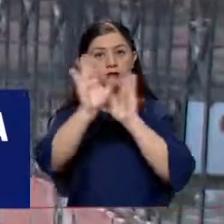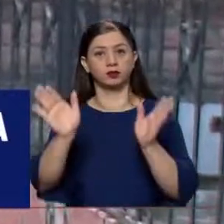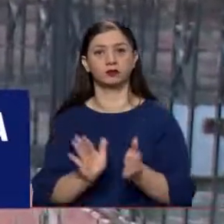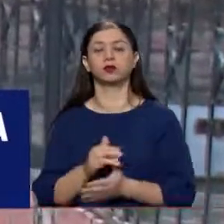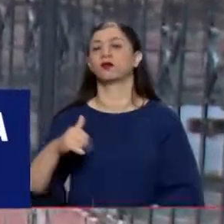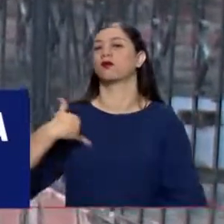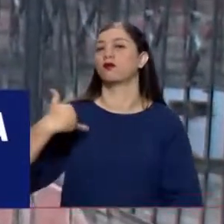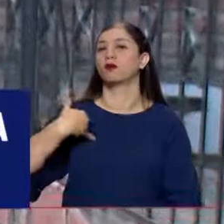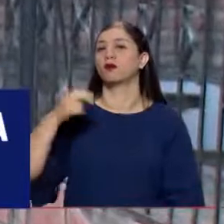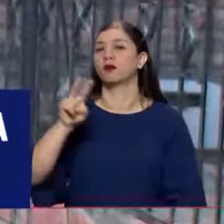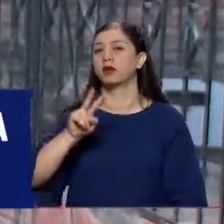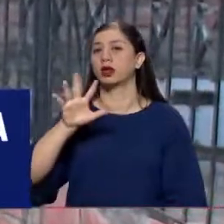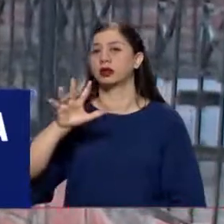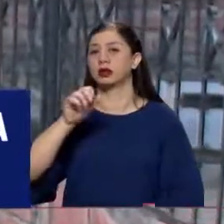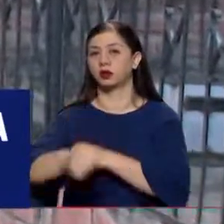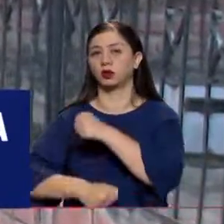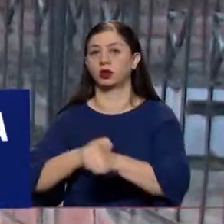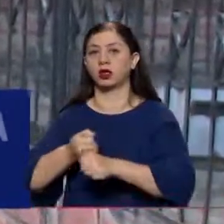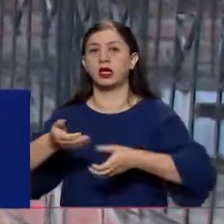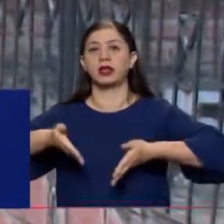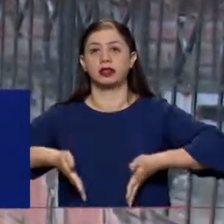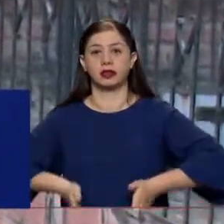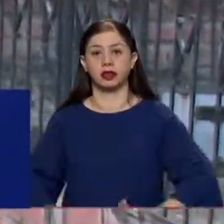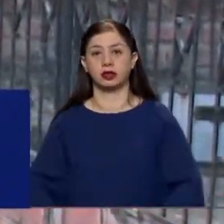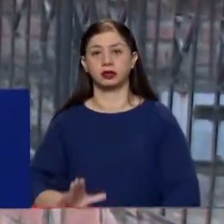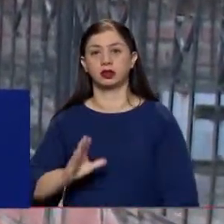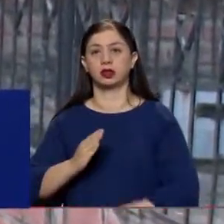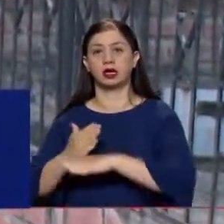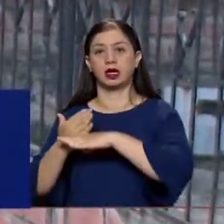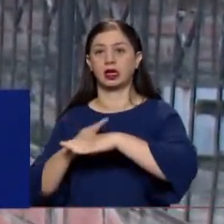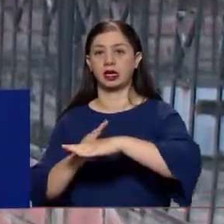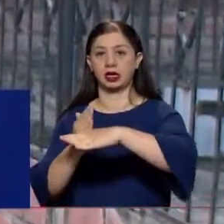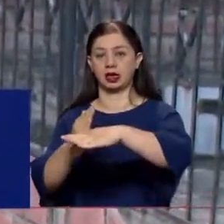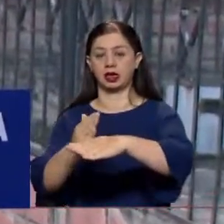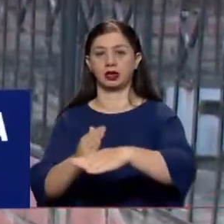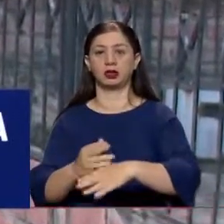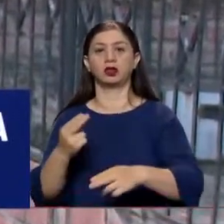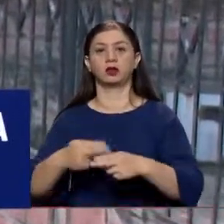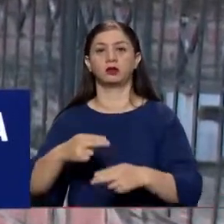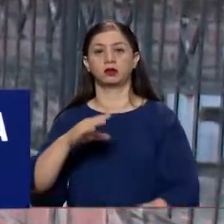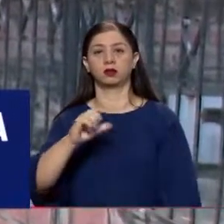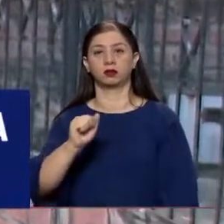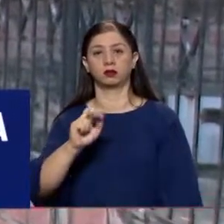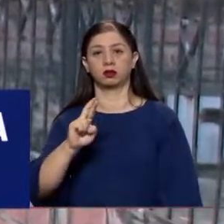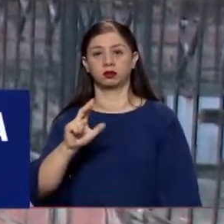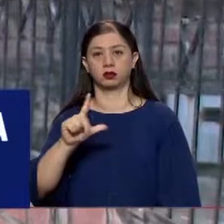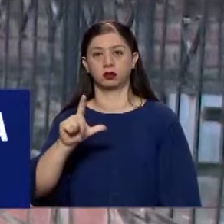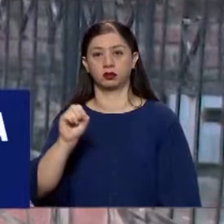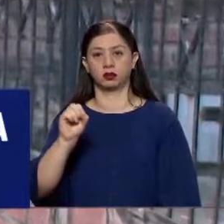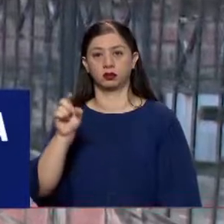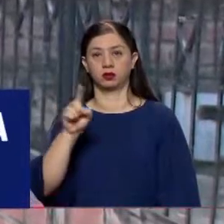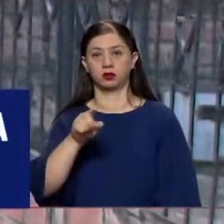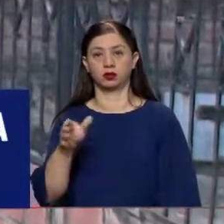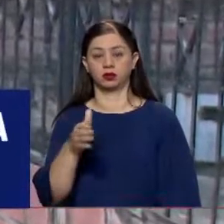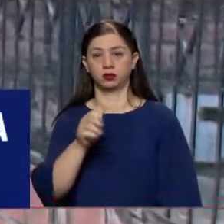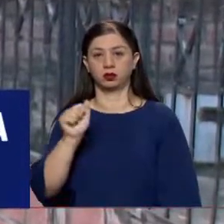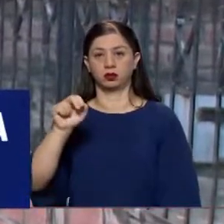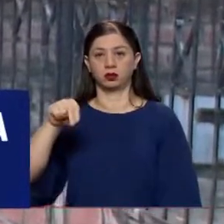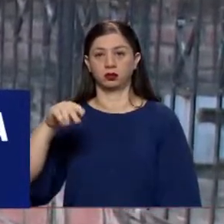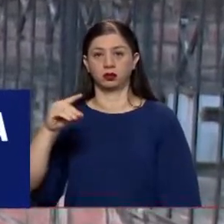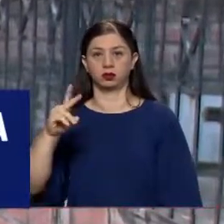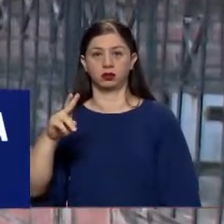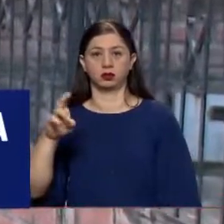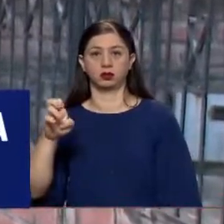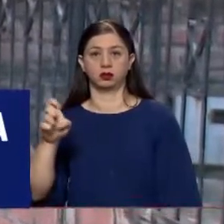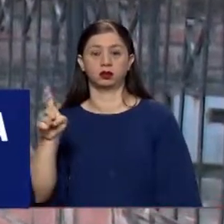Es un joven de 25 años, oriundo del municipio de Calima del Darién, Carlos Andrés Serrano Henao. Tiene diagnosticado